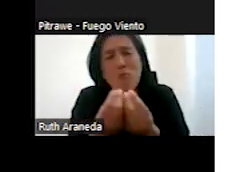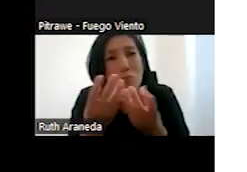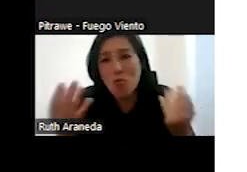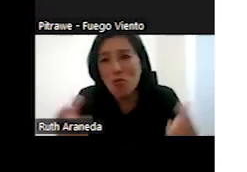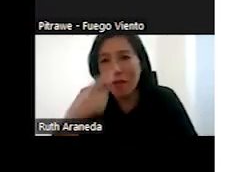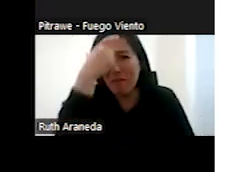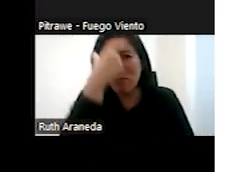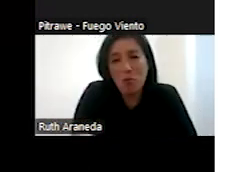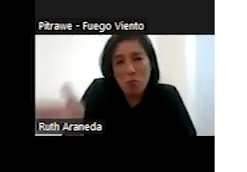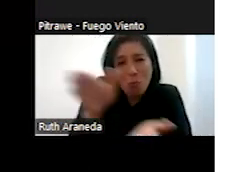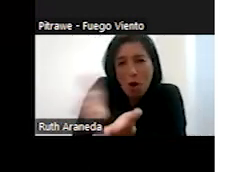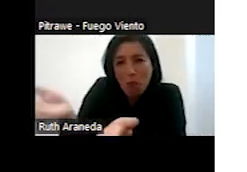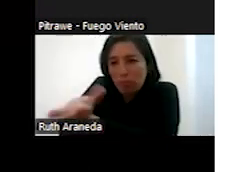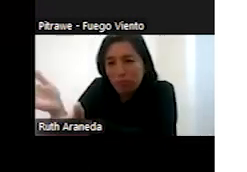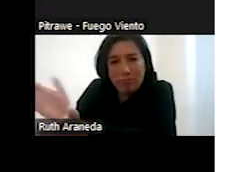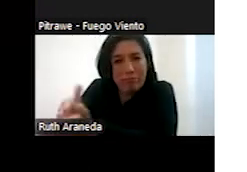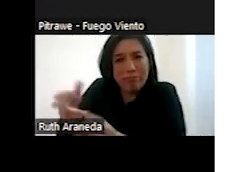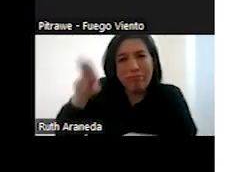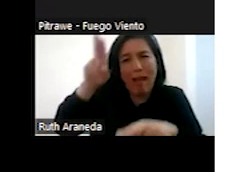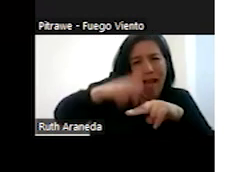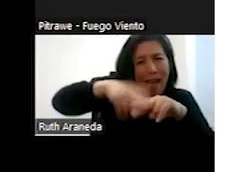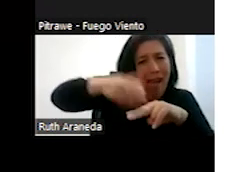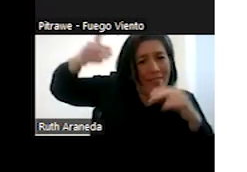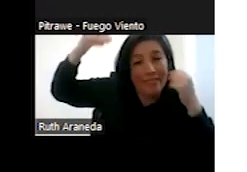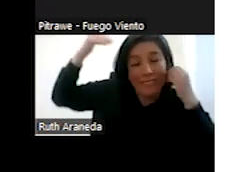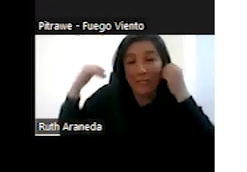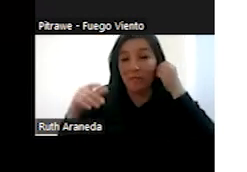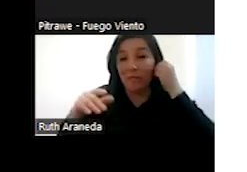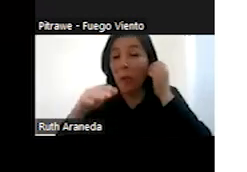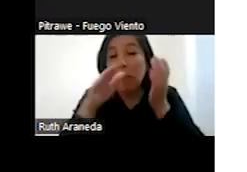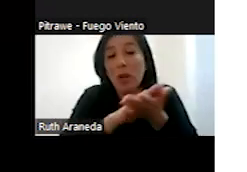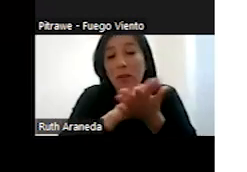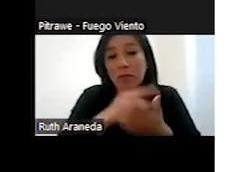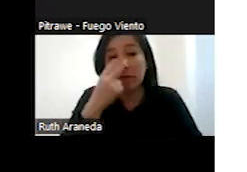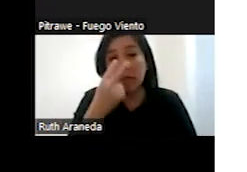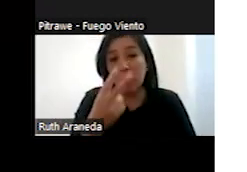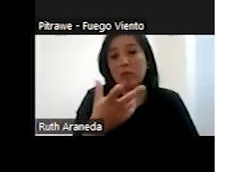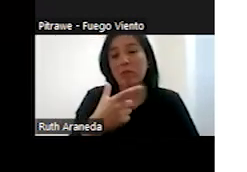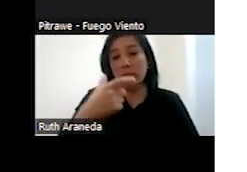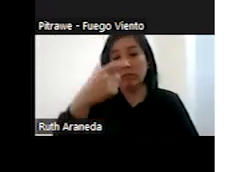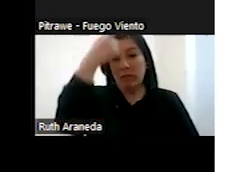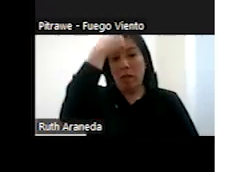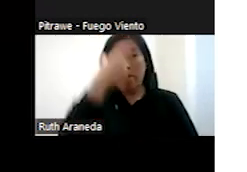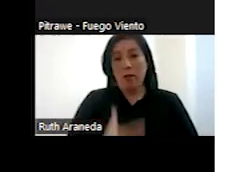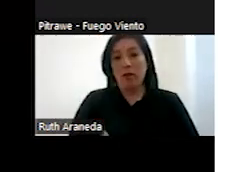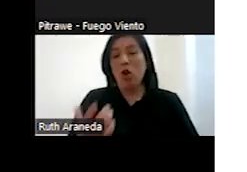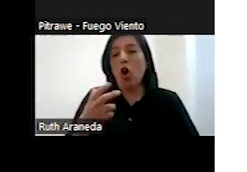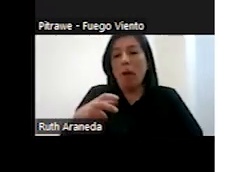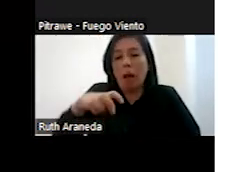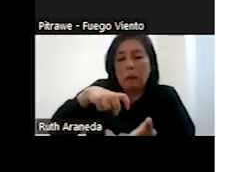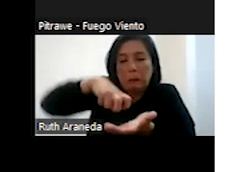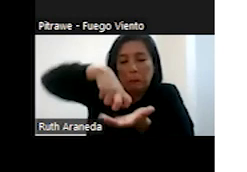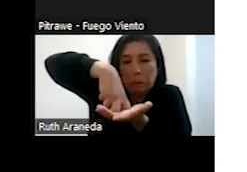es lo más importante que rescatamos al final de los sitios habitacionales. Este es un ejemplo, por ejemplo, de un cuerpo puesto en posición de